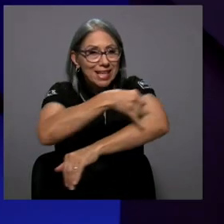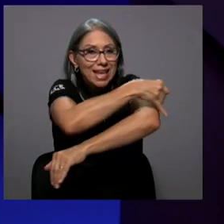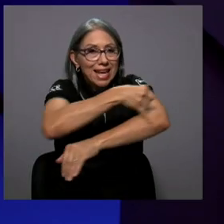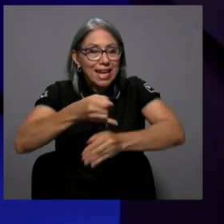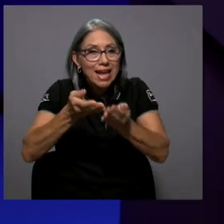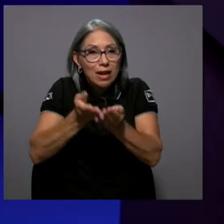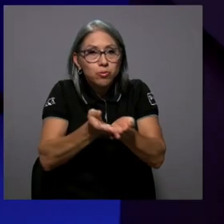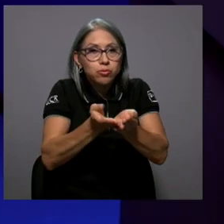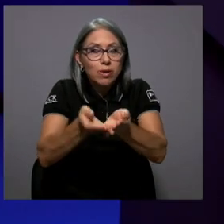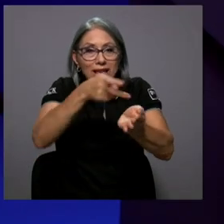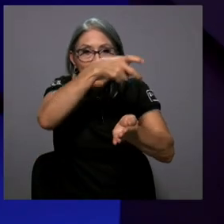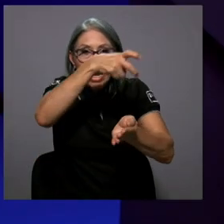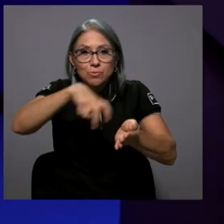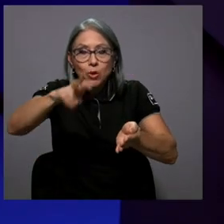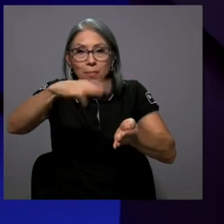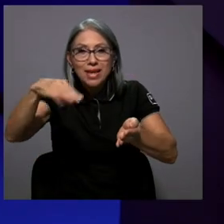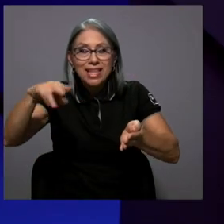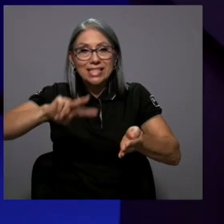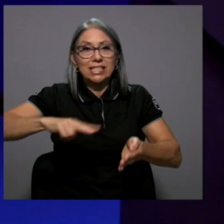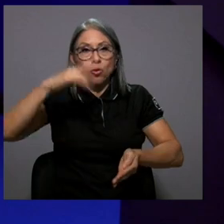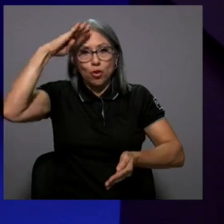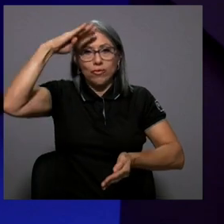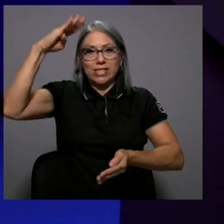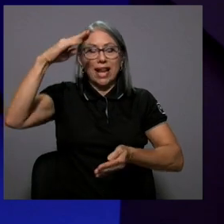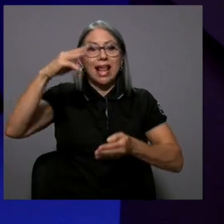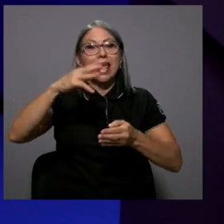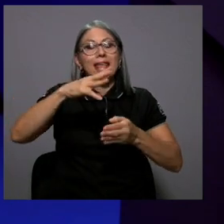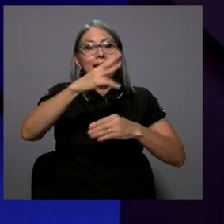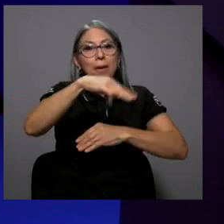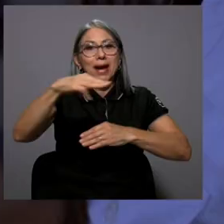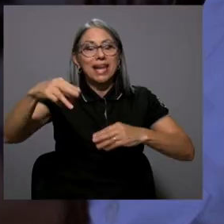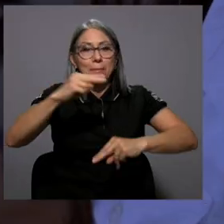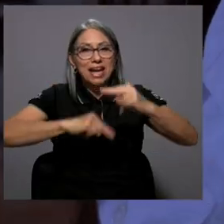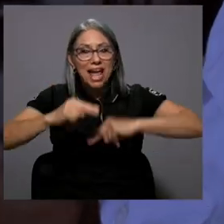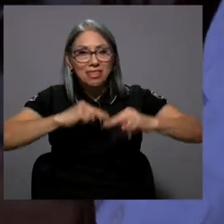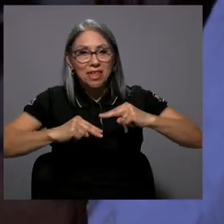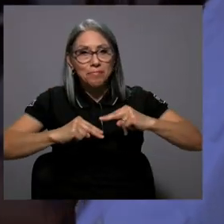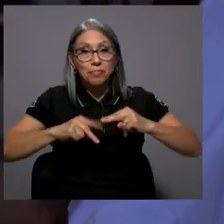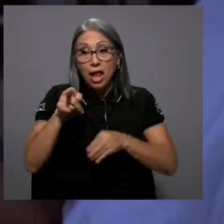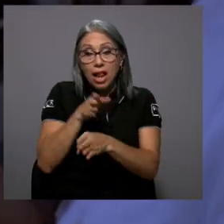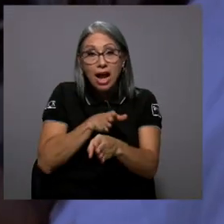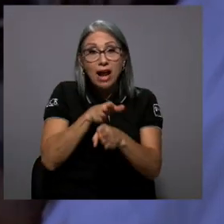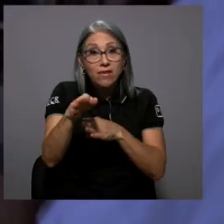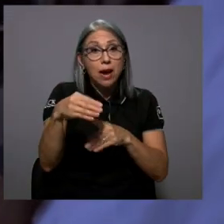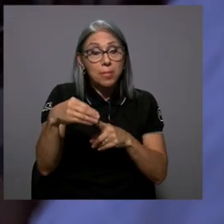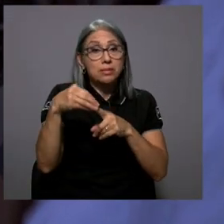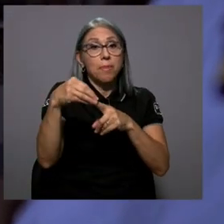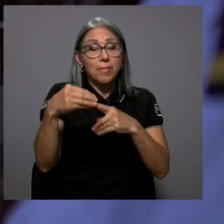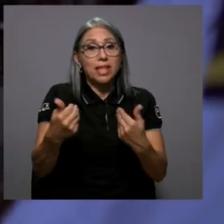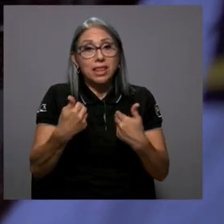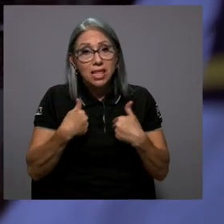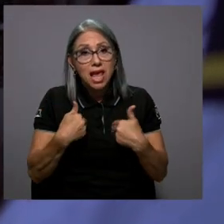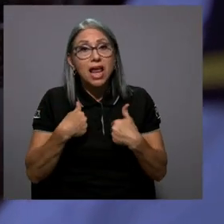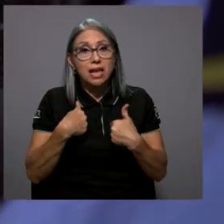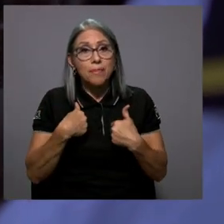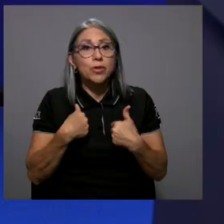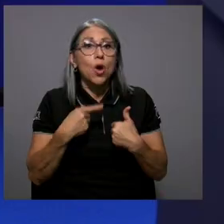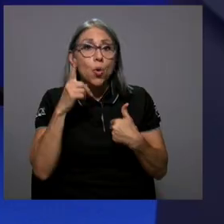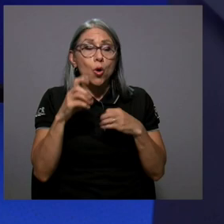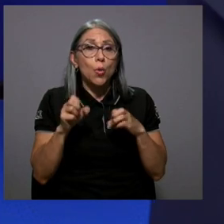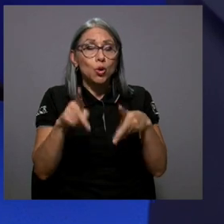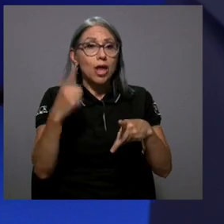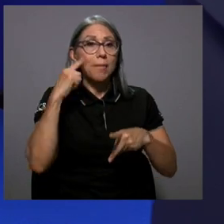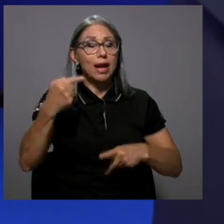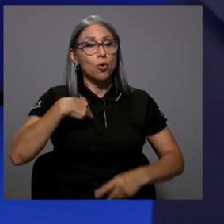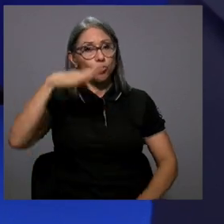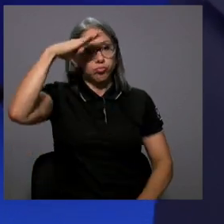Náutica y Transporte Marítimo y segundo oficial de la Marina Mercante. La carrera tiene principalmente la salida para ser